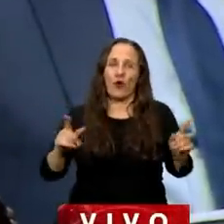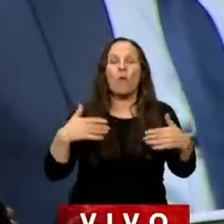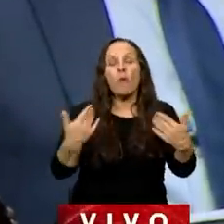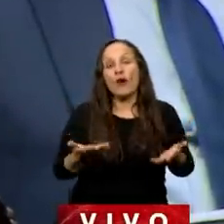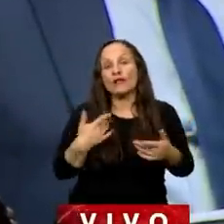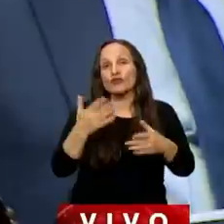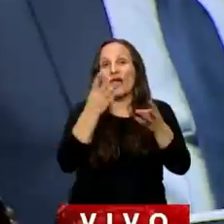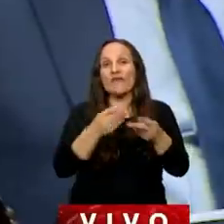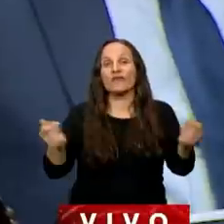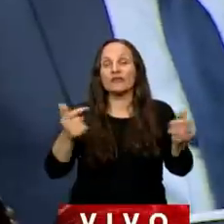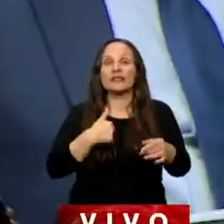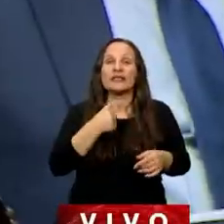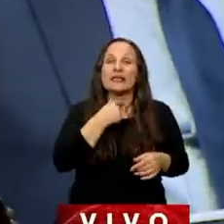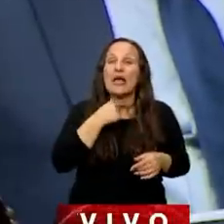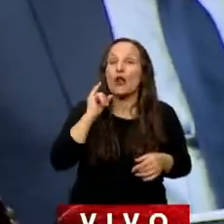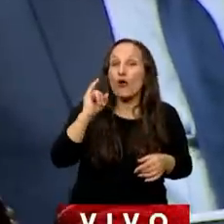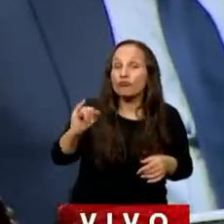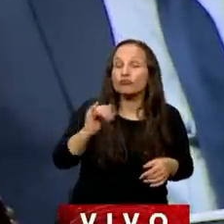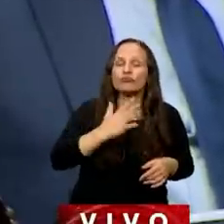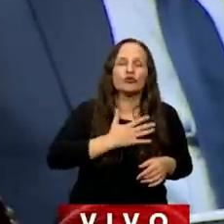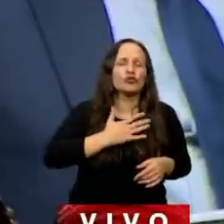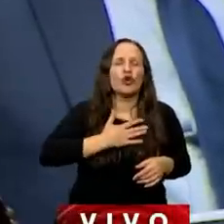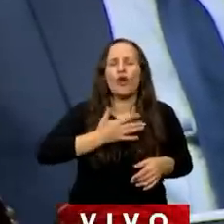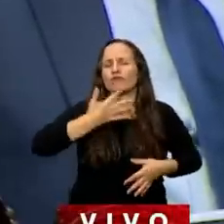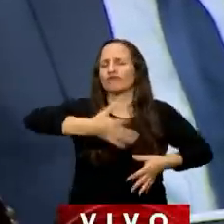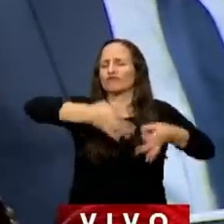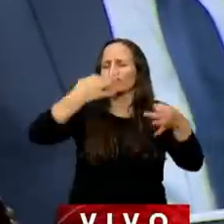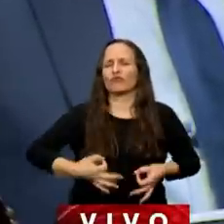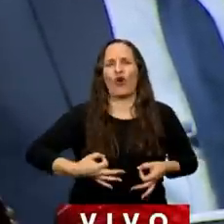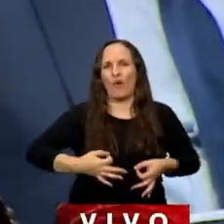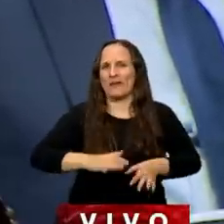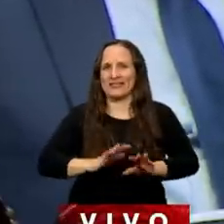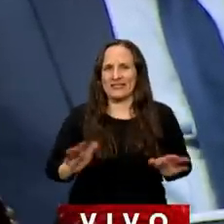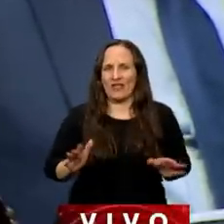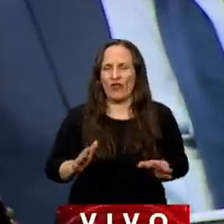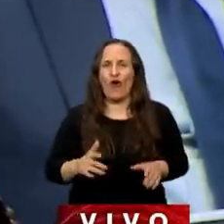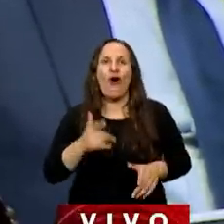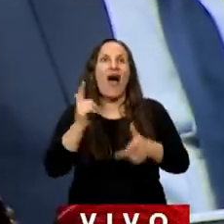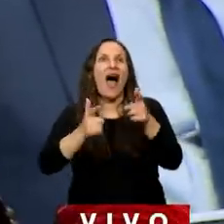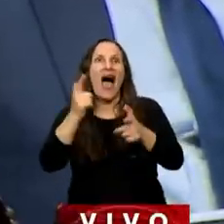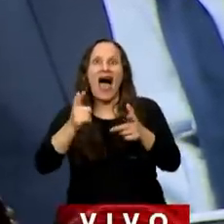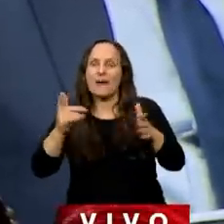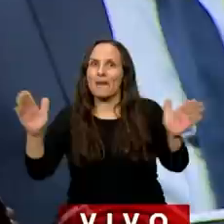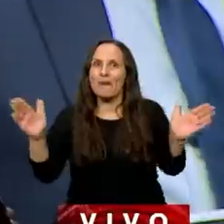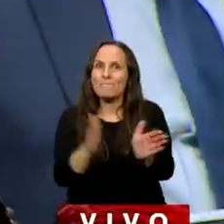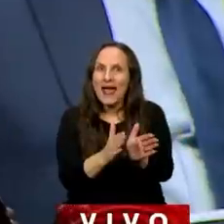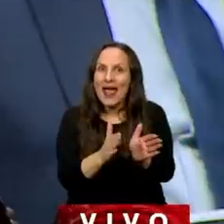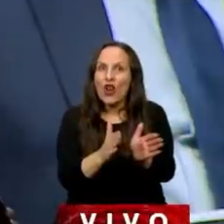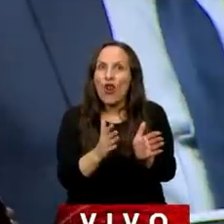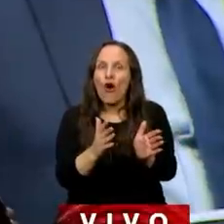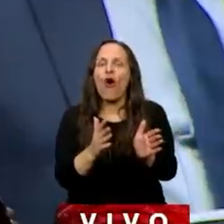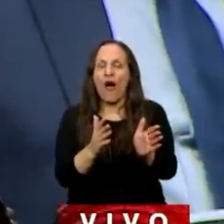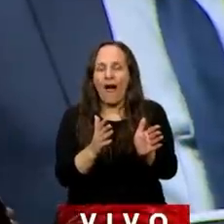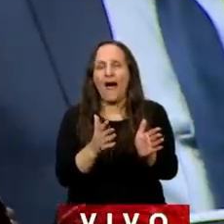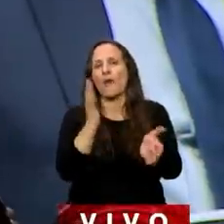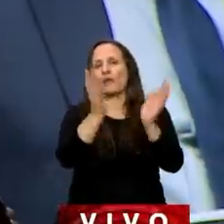terminar, quiero transmitirles que estoy convencido que menos armas disponibles son